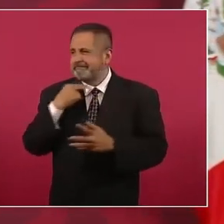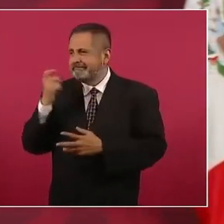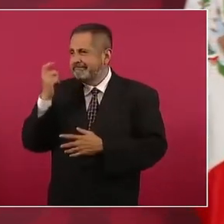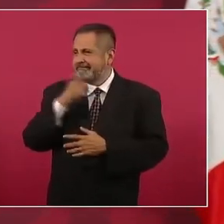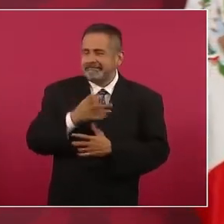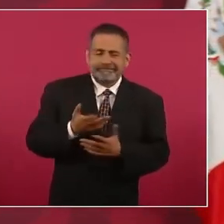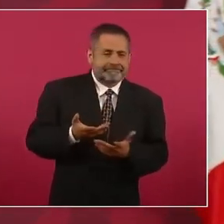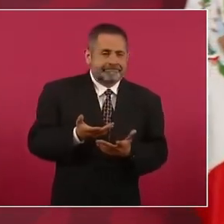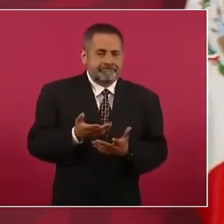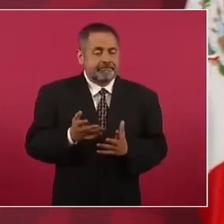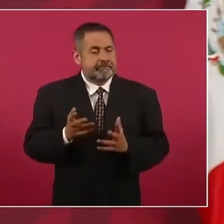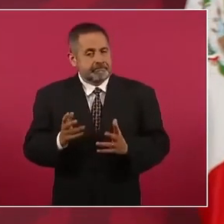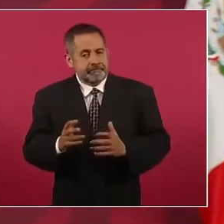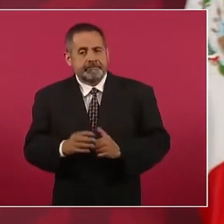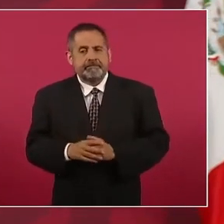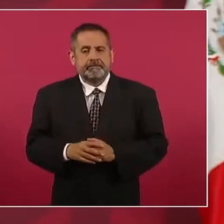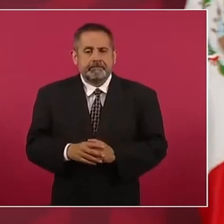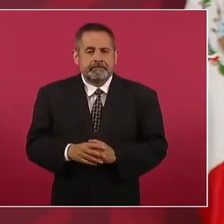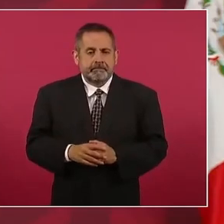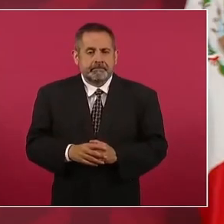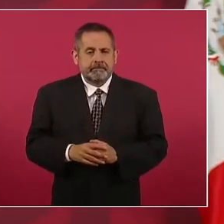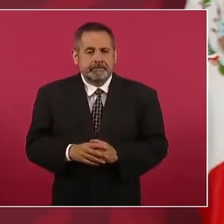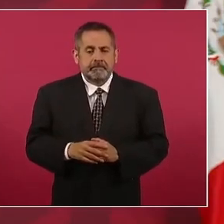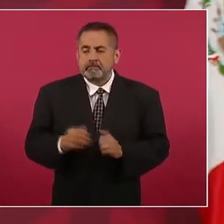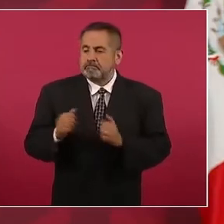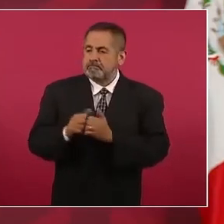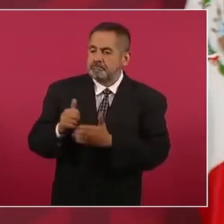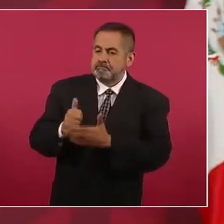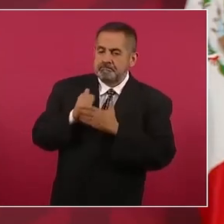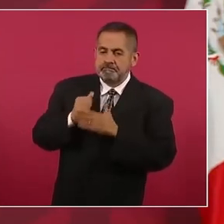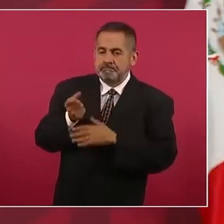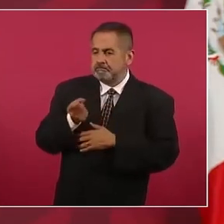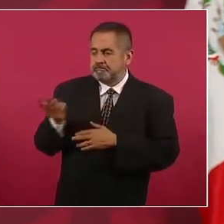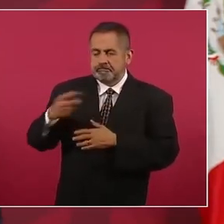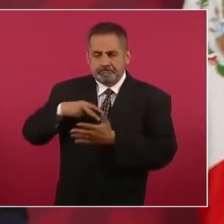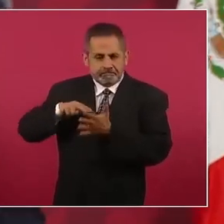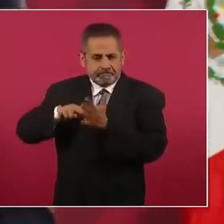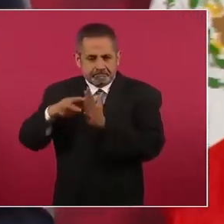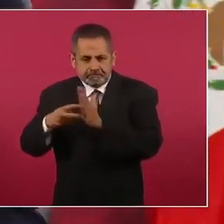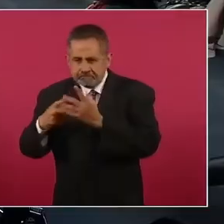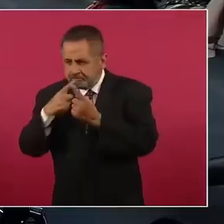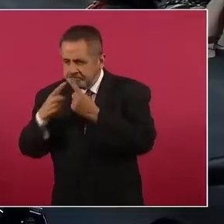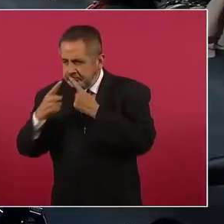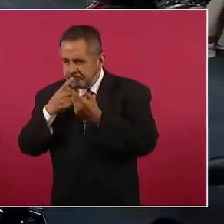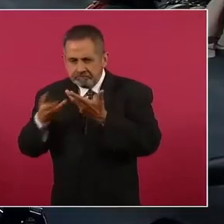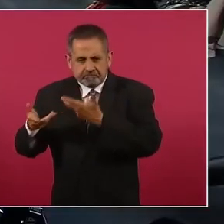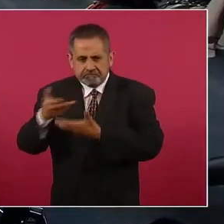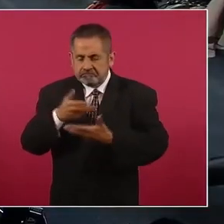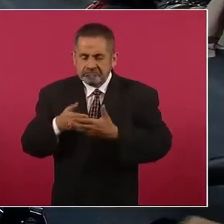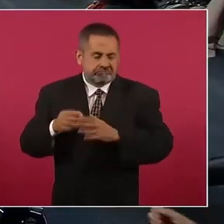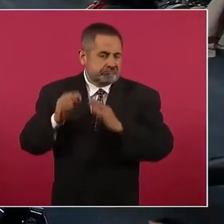Entonces, con la ayuda de algunos ingenieros,